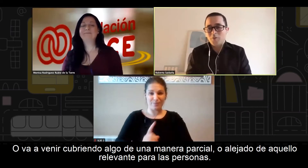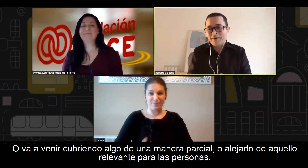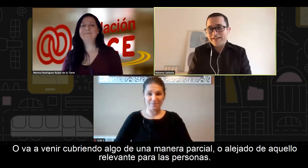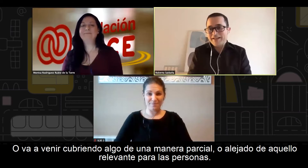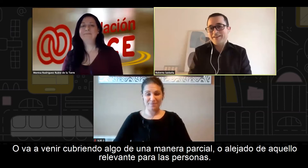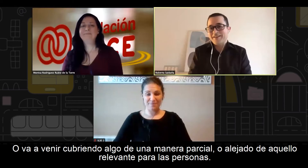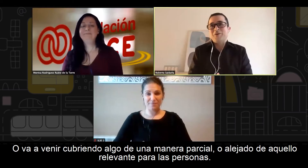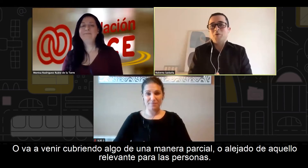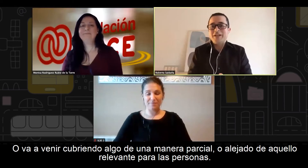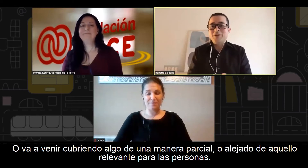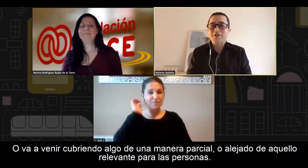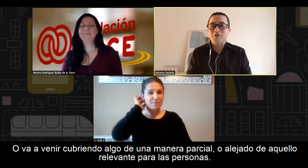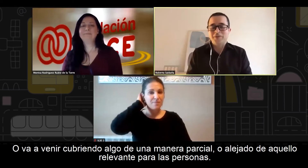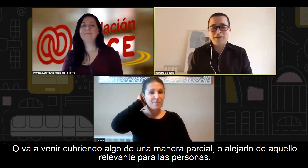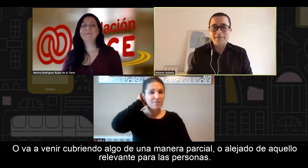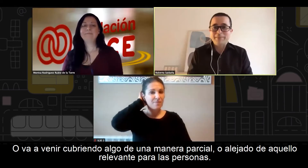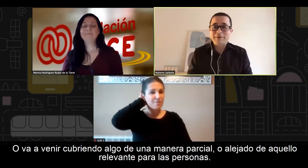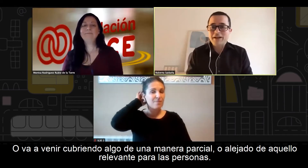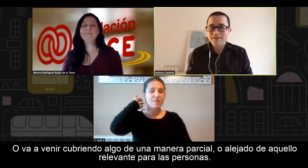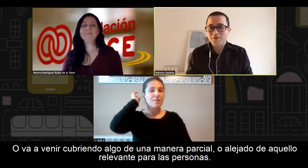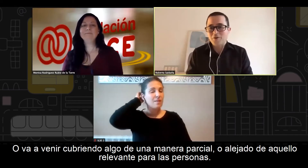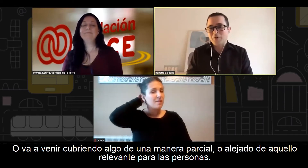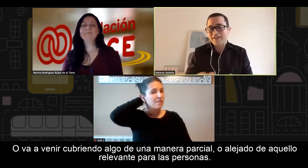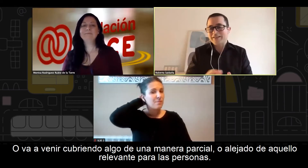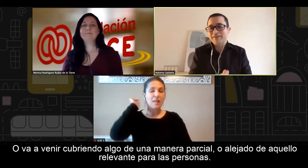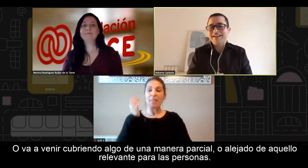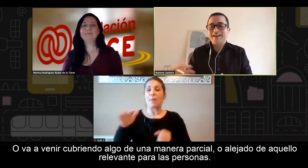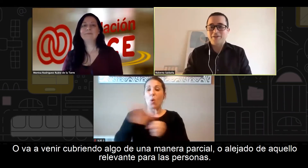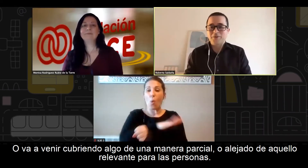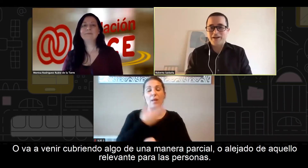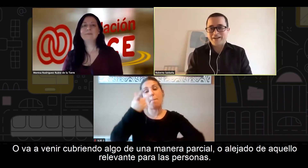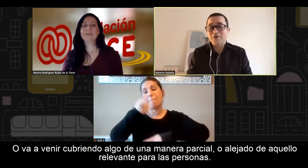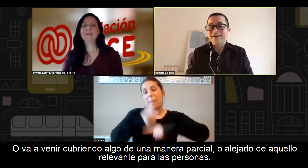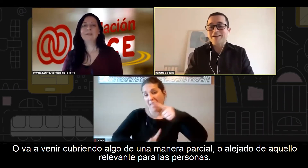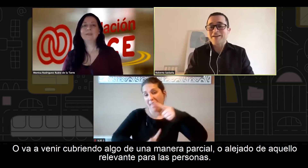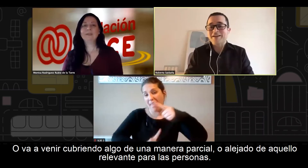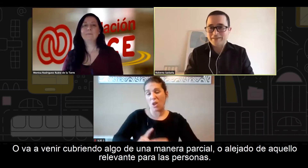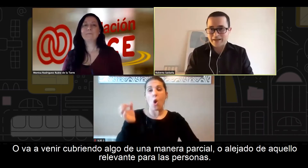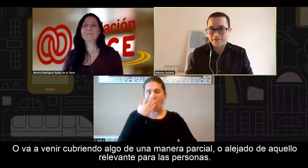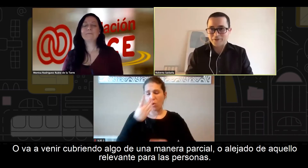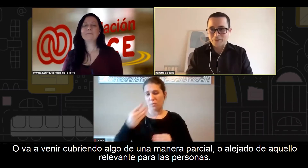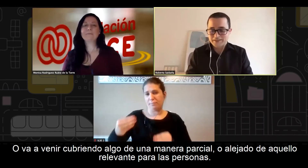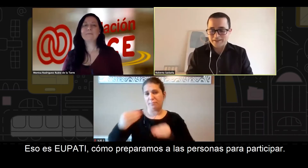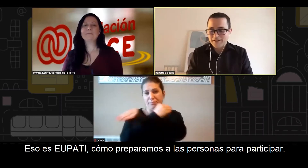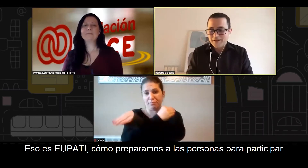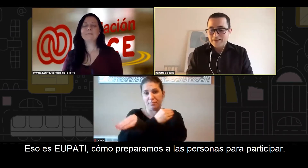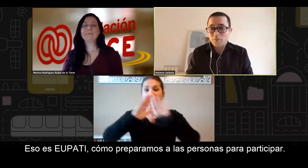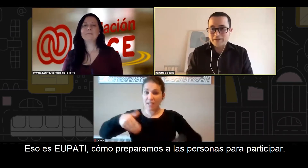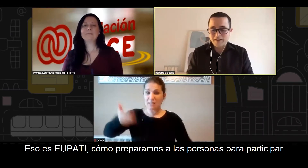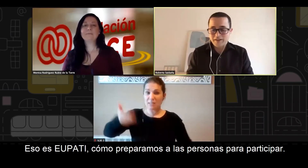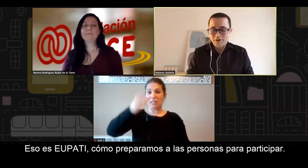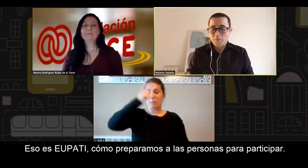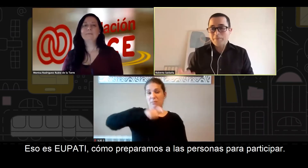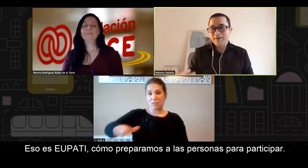va a venir cubriendo algo de una manera parcial o directamente alejado a aquello que es relevante para las personas. Y eso es